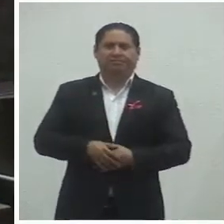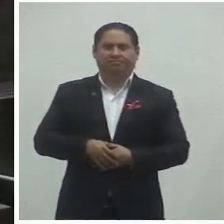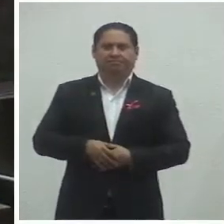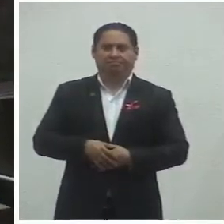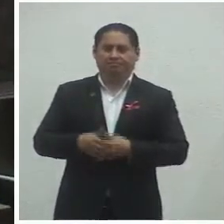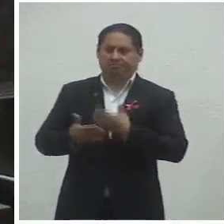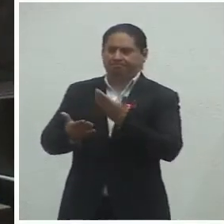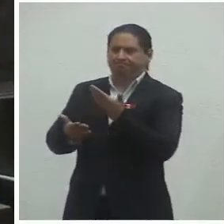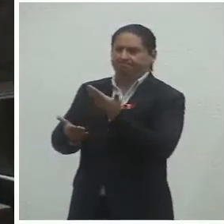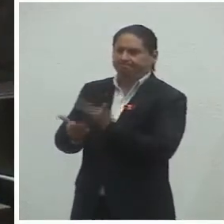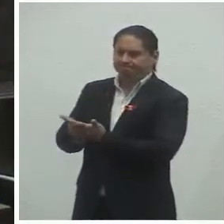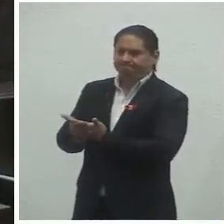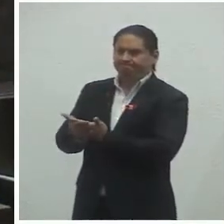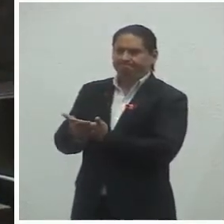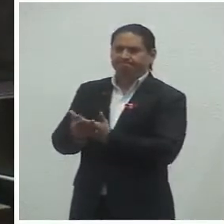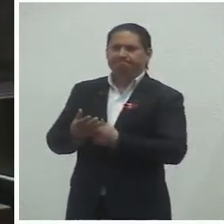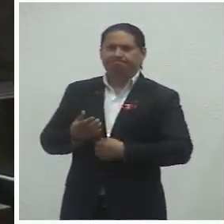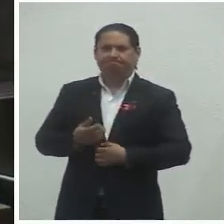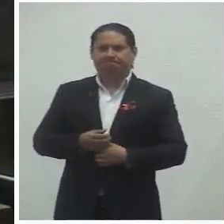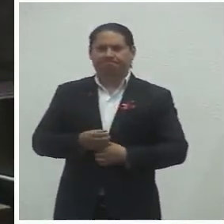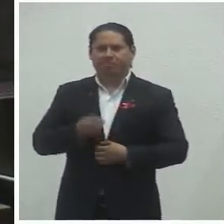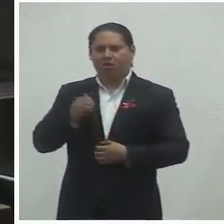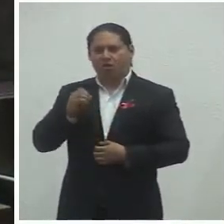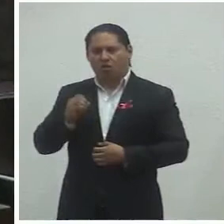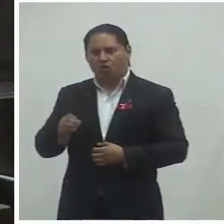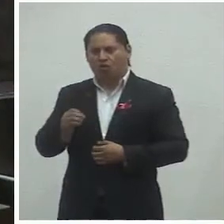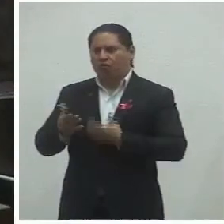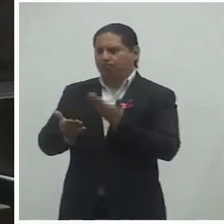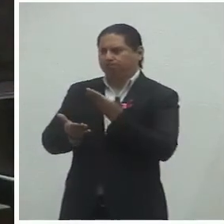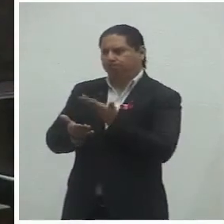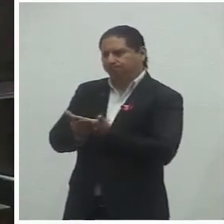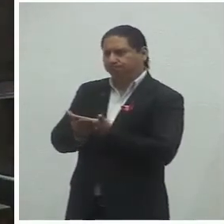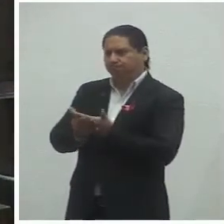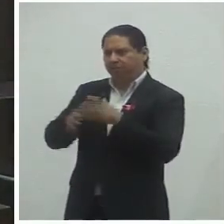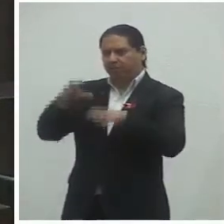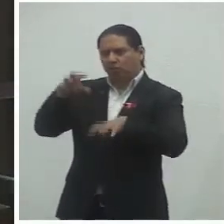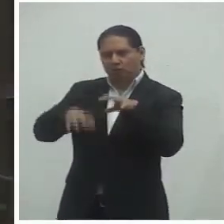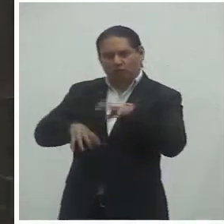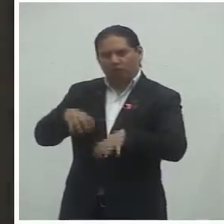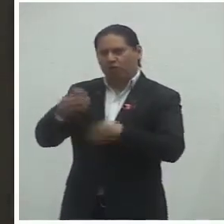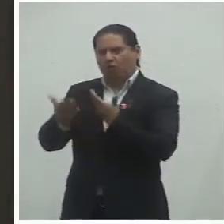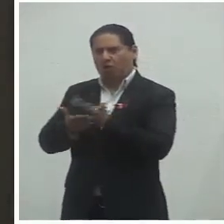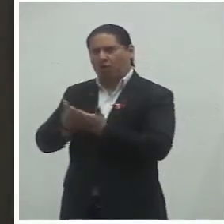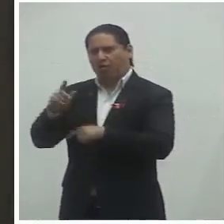pedirle que lloviera o que dejara de llover.